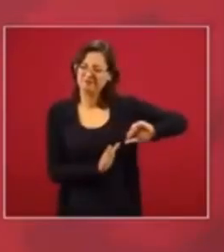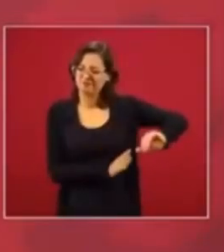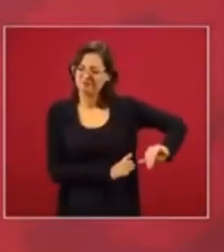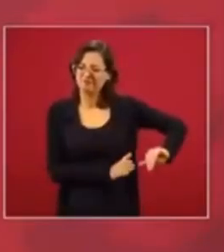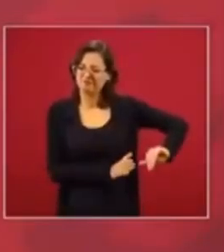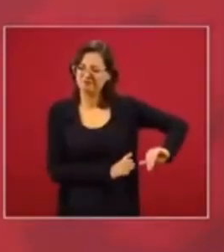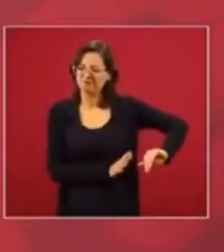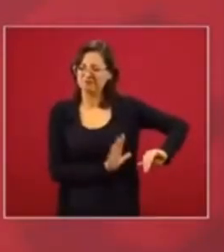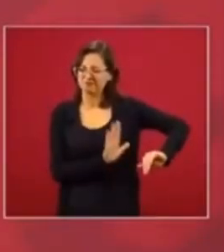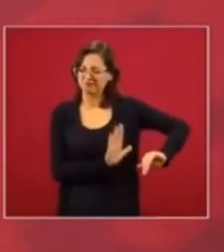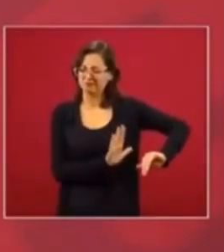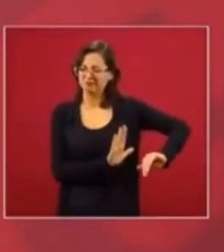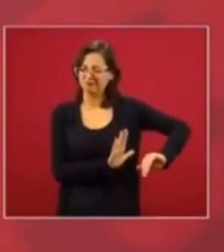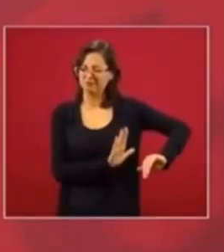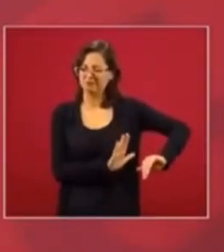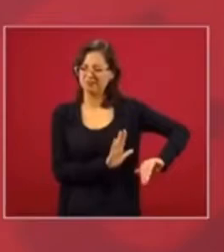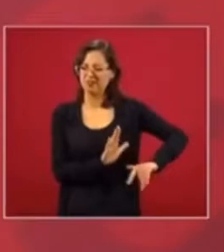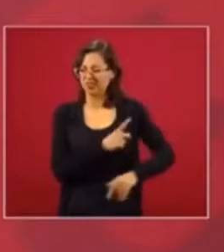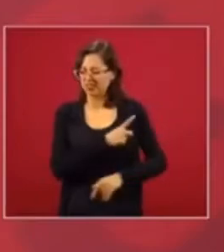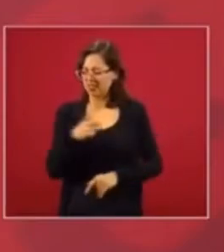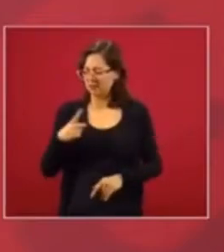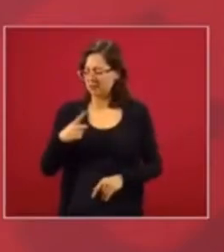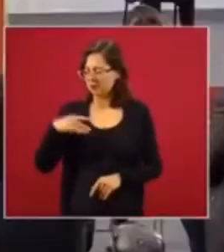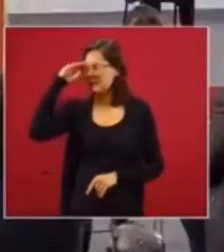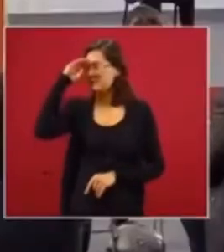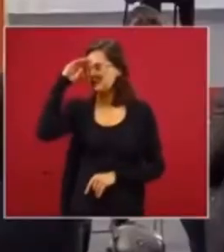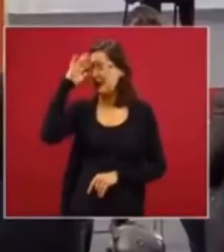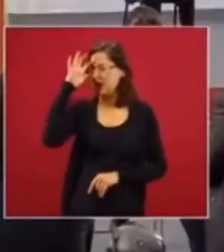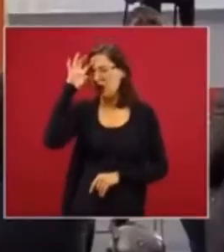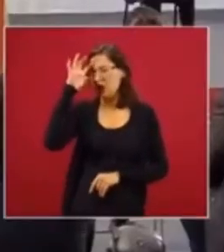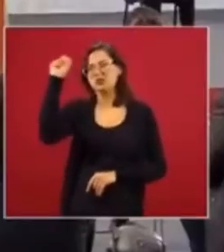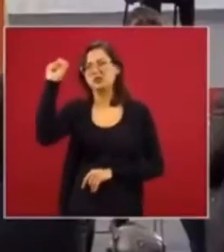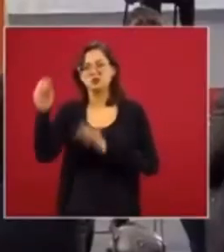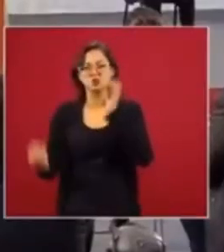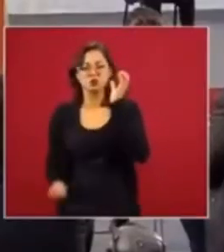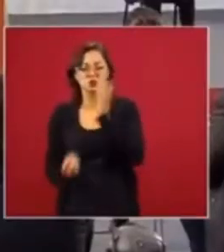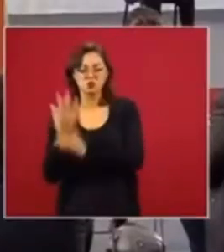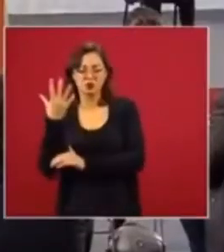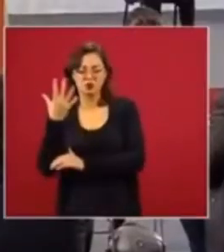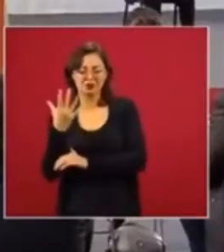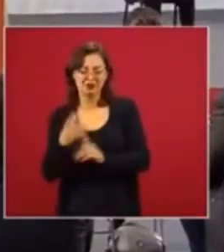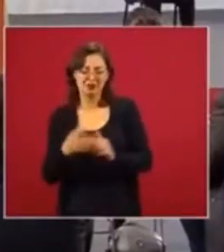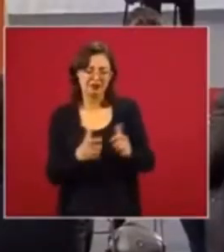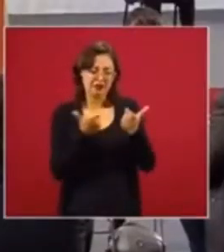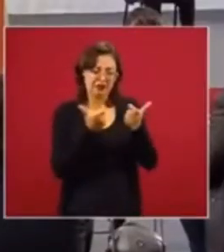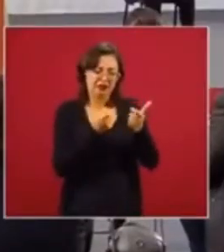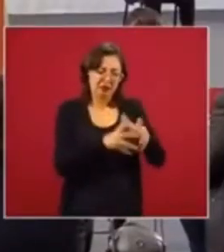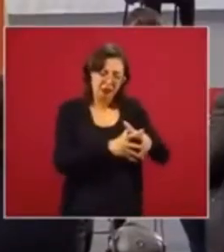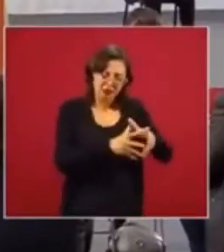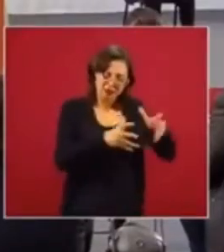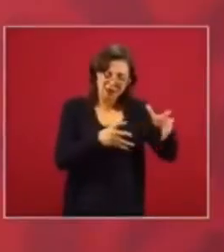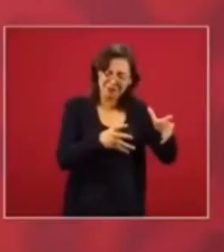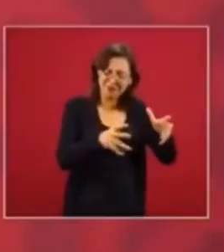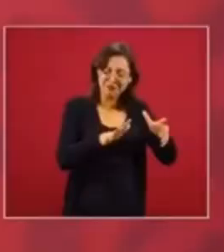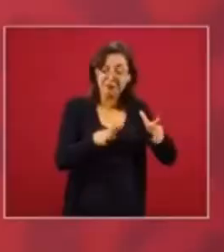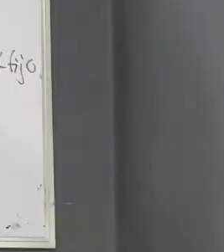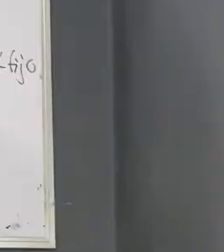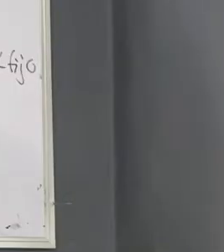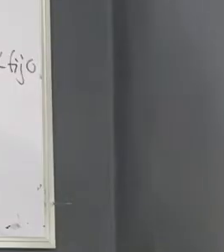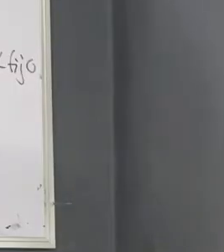buscar nuevos conceptos. En vez de crecimiento, hablar de